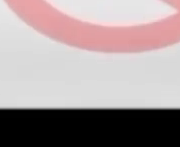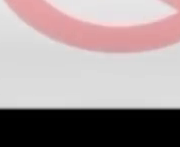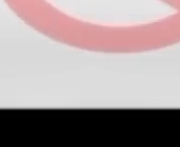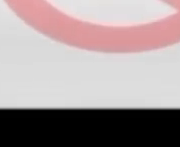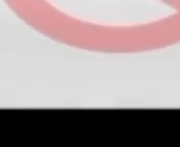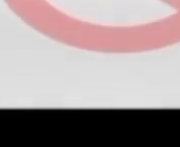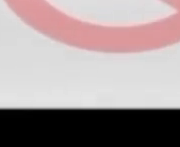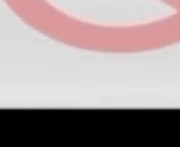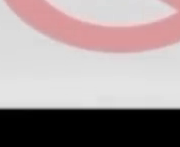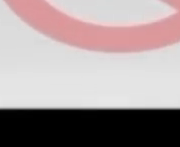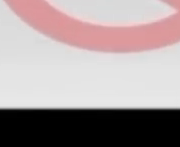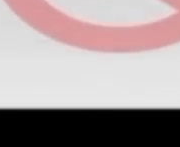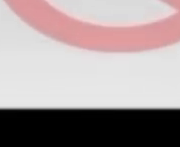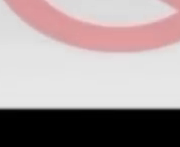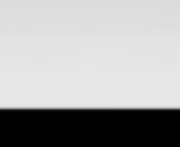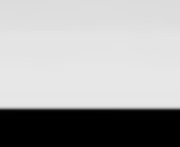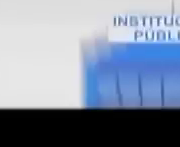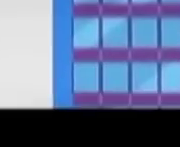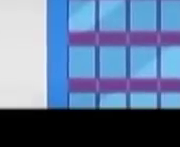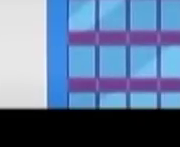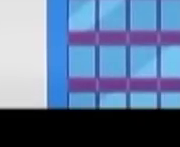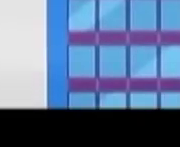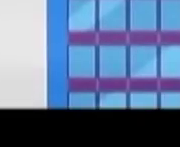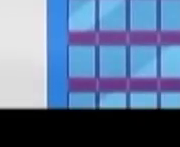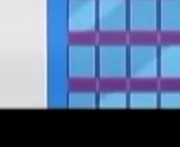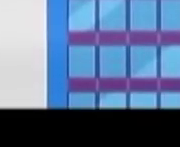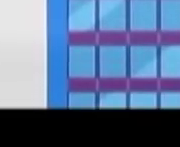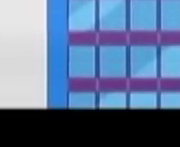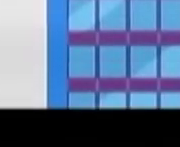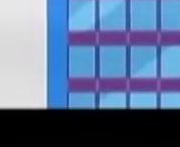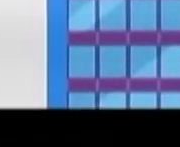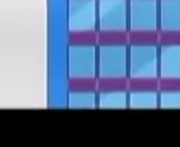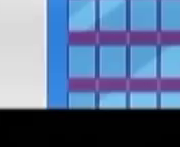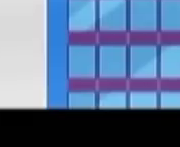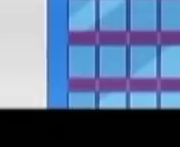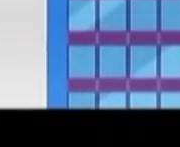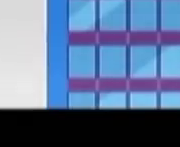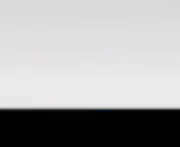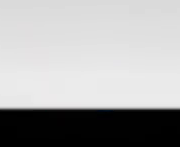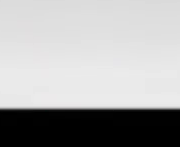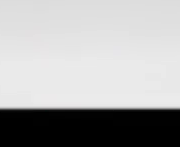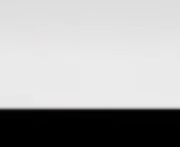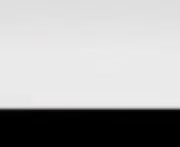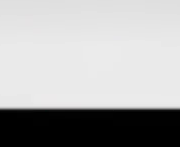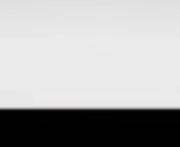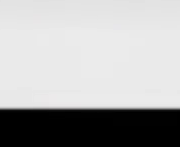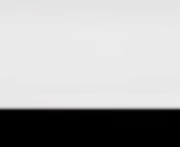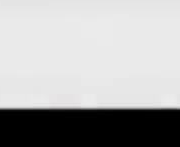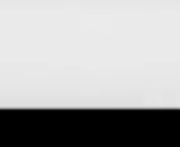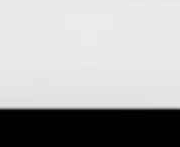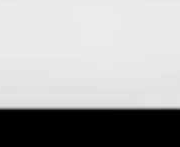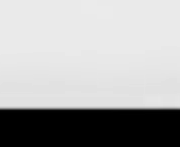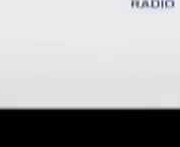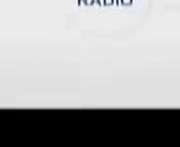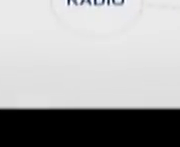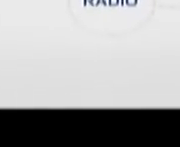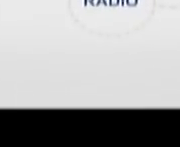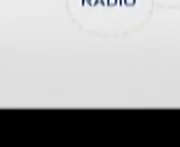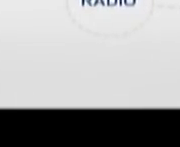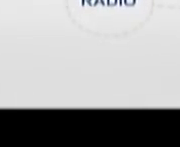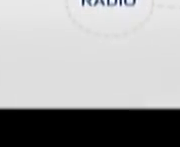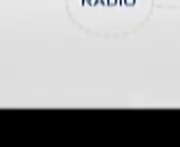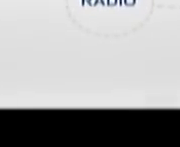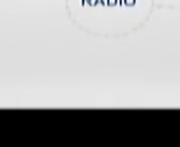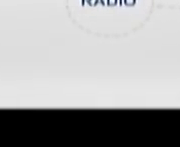de información dispuesta por las instituciones públicas y en todos los niveles de gobierno, así como la difusión de publicidad